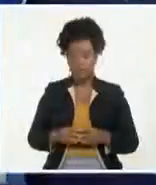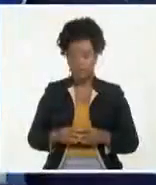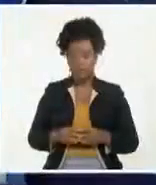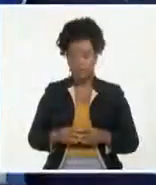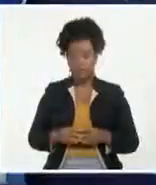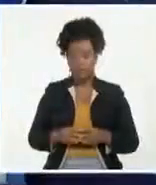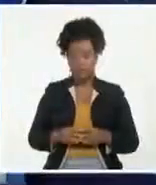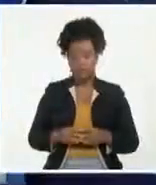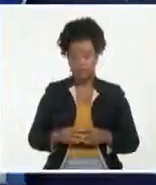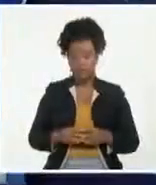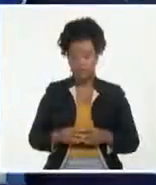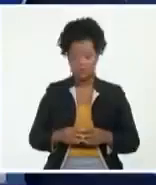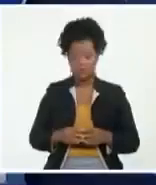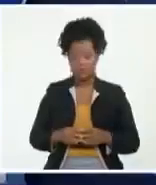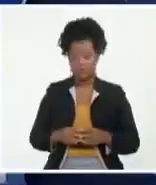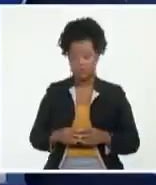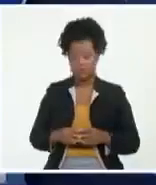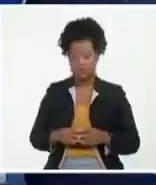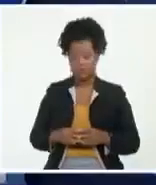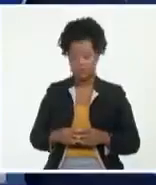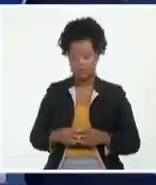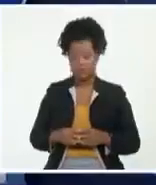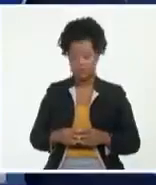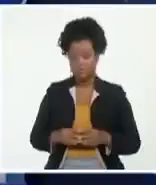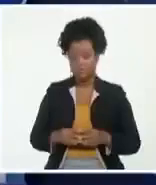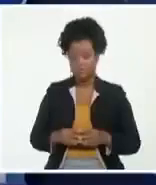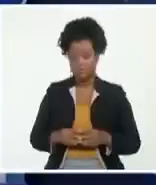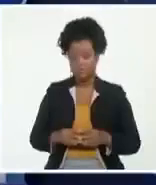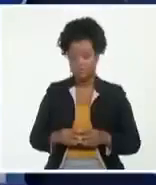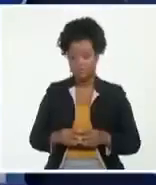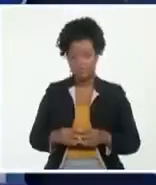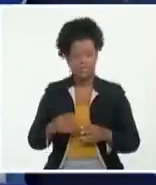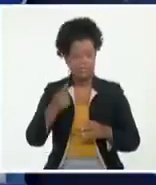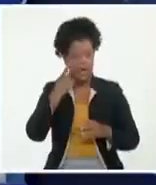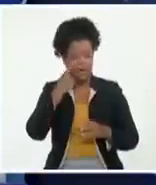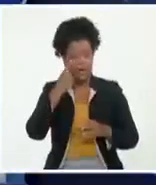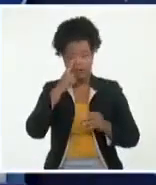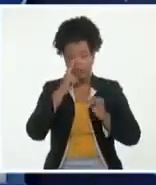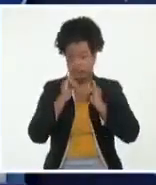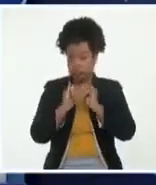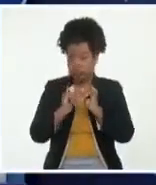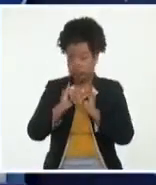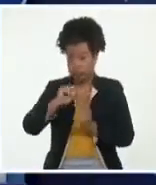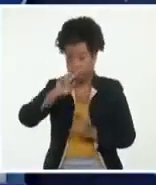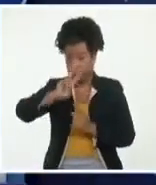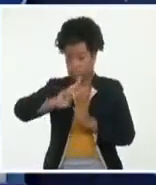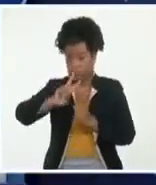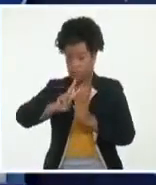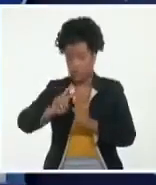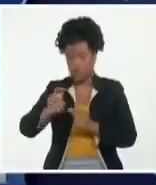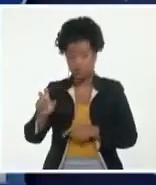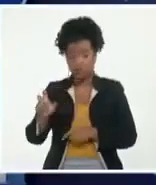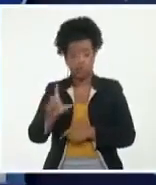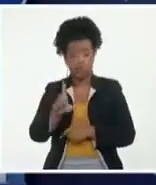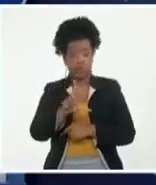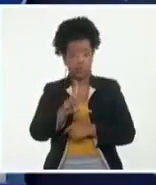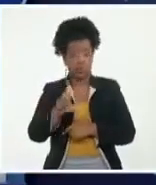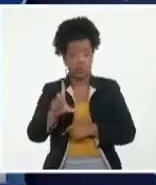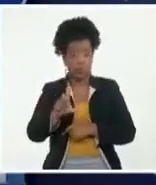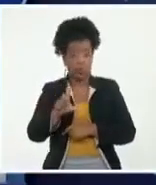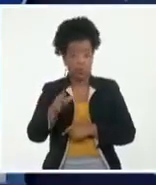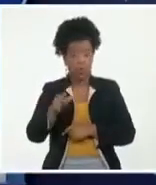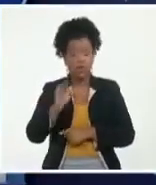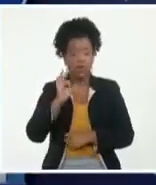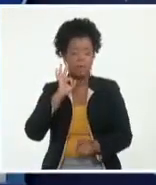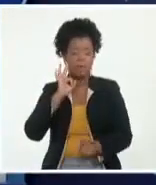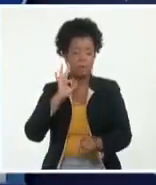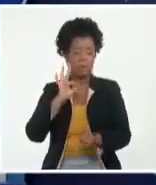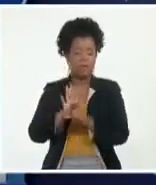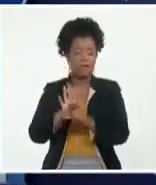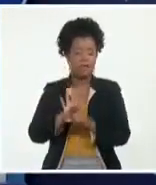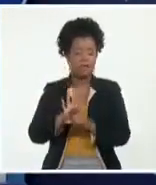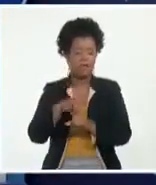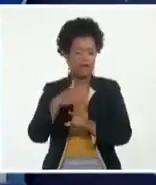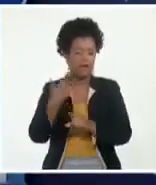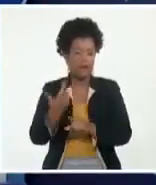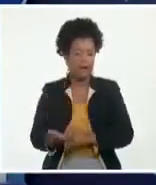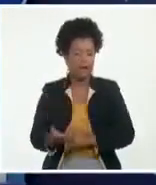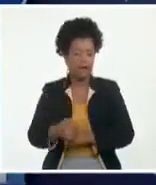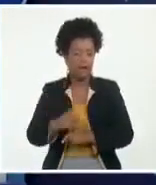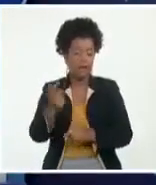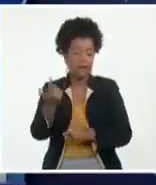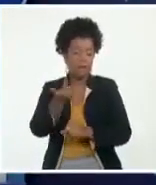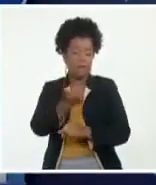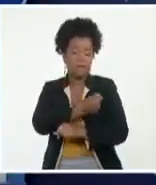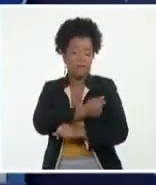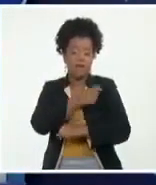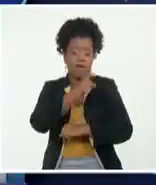Bueno, hemos estado siguiendo la noticia. El pasado lunes comenzó el ensayo clínico llamado Soberana Pediatría, con el objetivo